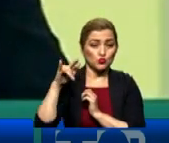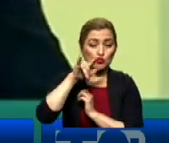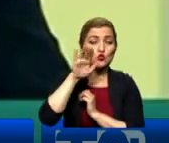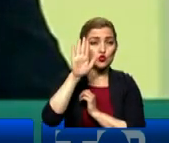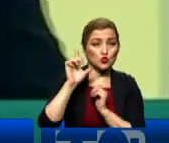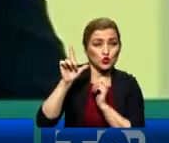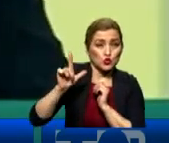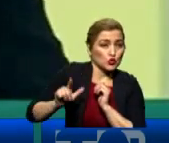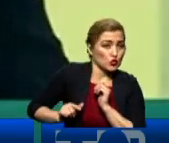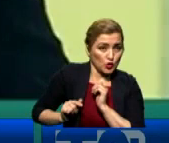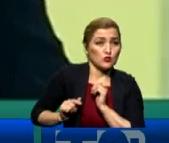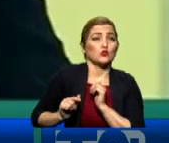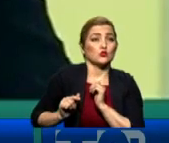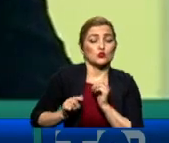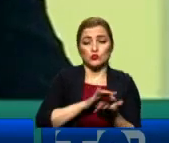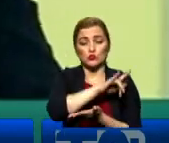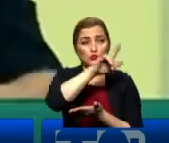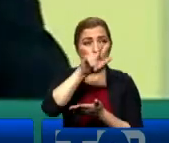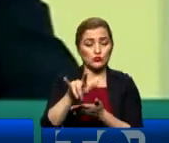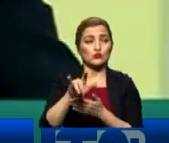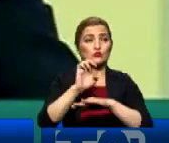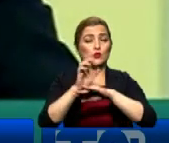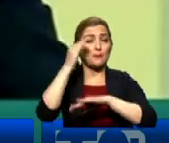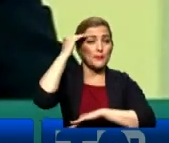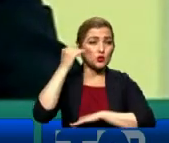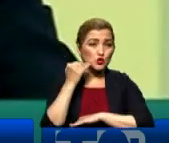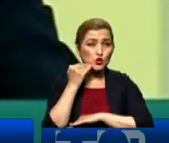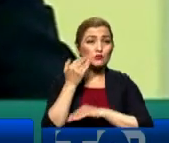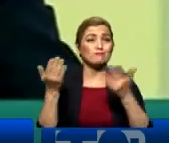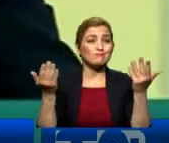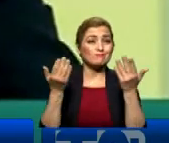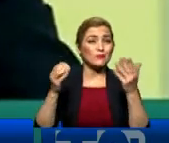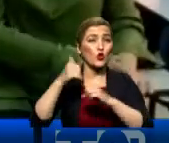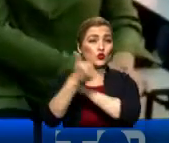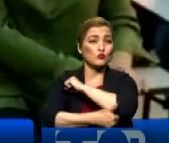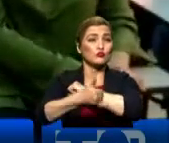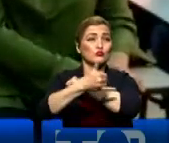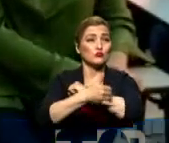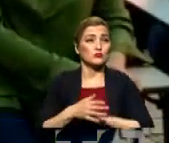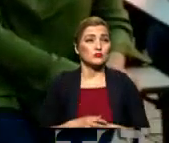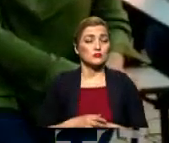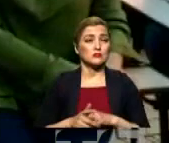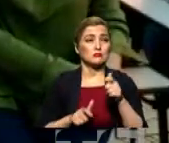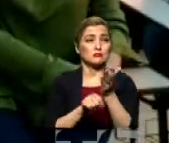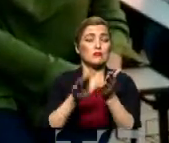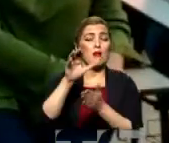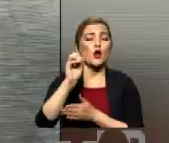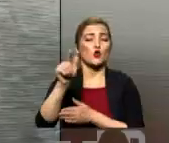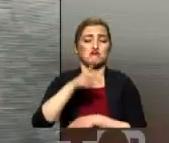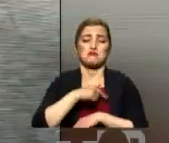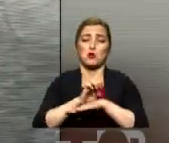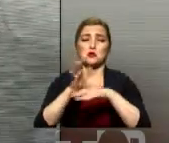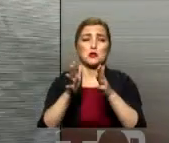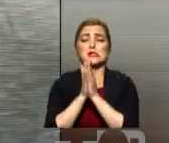salud, que es la prioridad, y el retorno sobre todo de los ecuatorianos menores de edad que se encuentren en el extranjero. Voces hermanas que se suman a un clamor